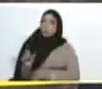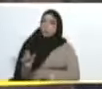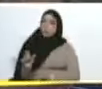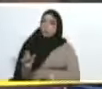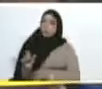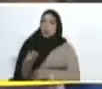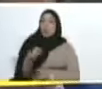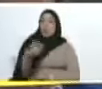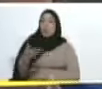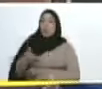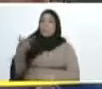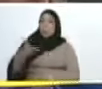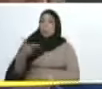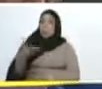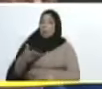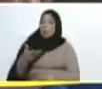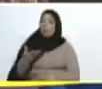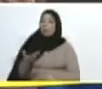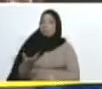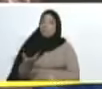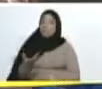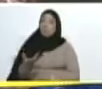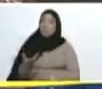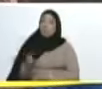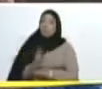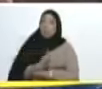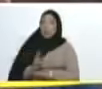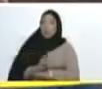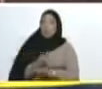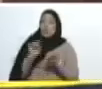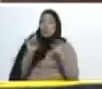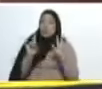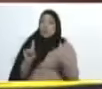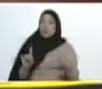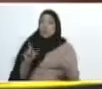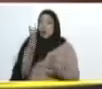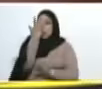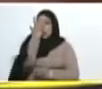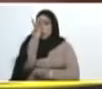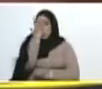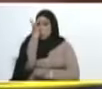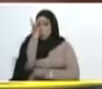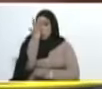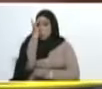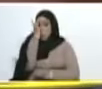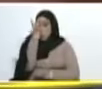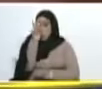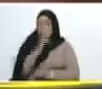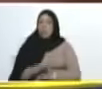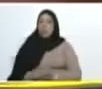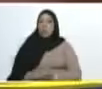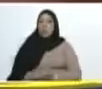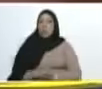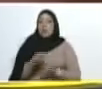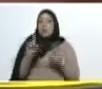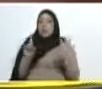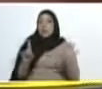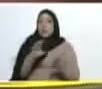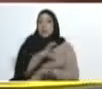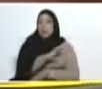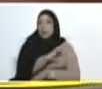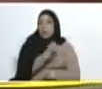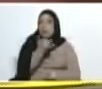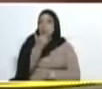fecha tan temprana como el 6 de febrero, del 6 de enero,